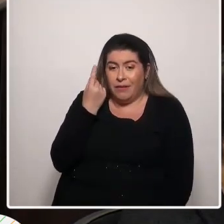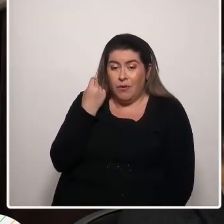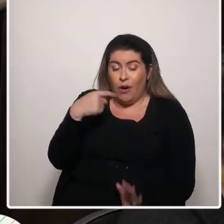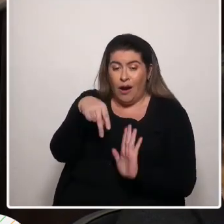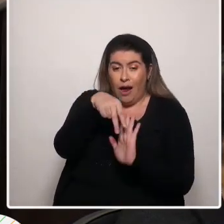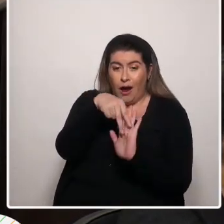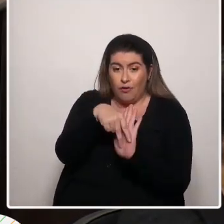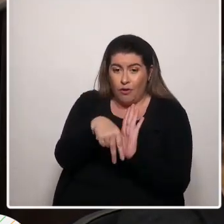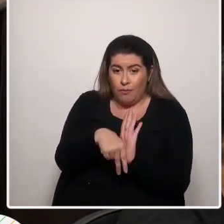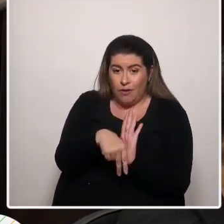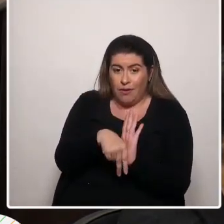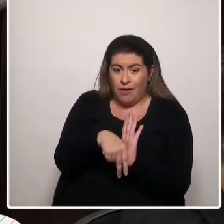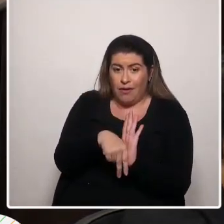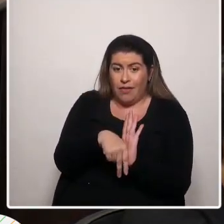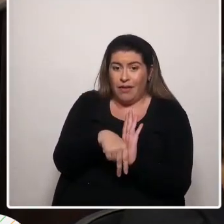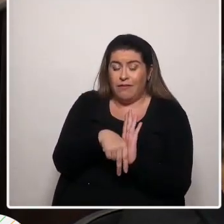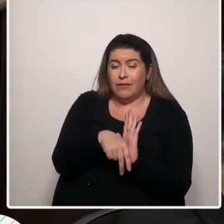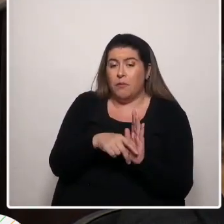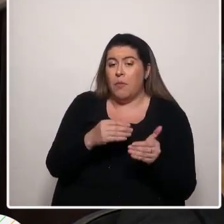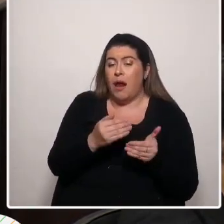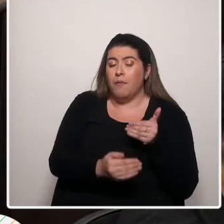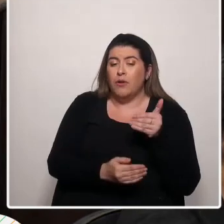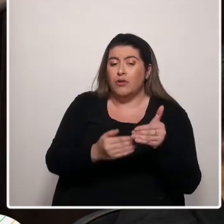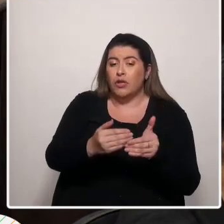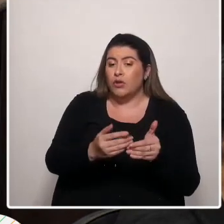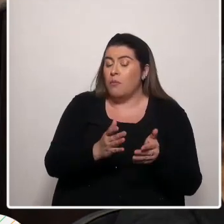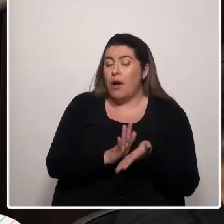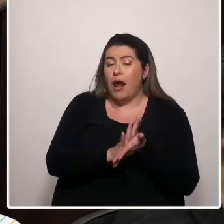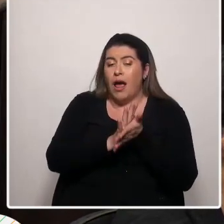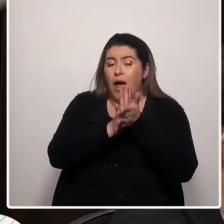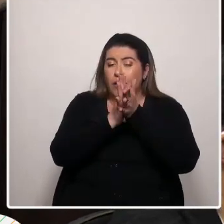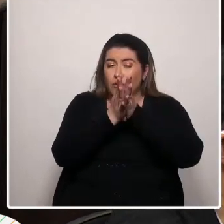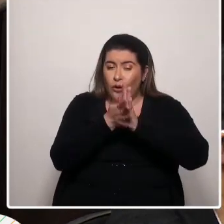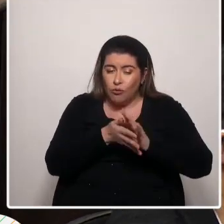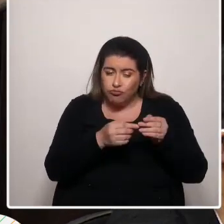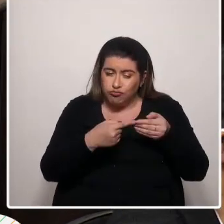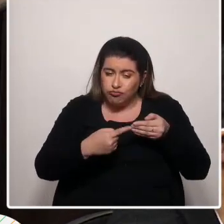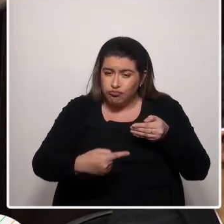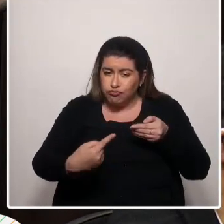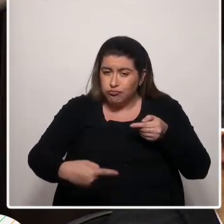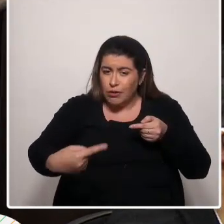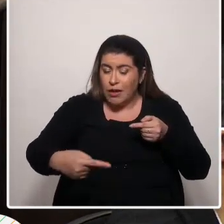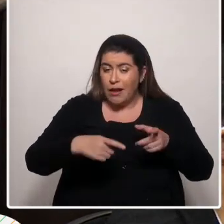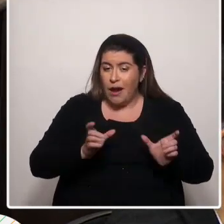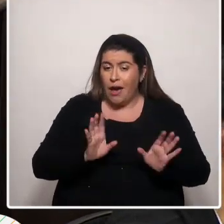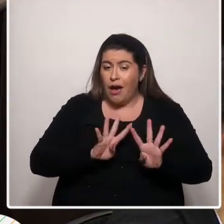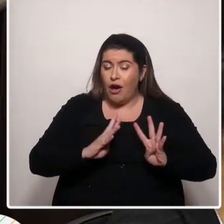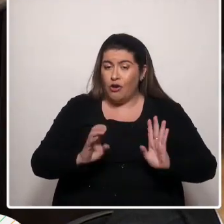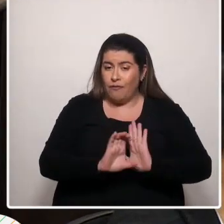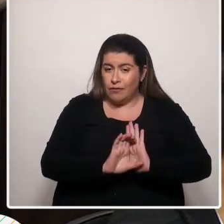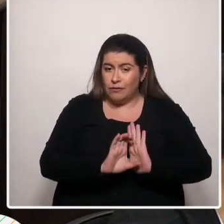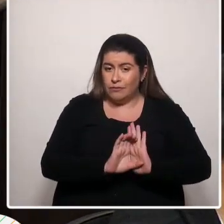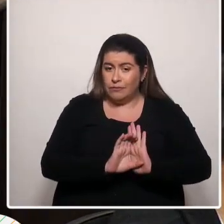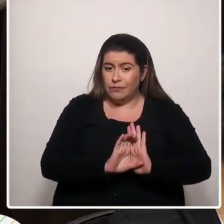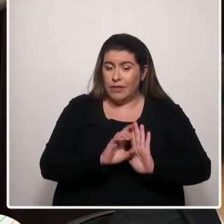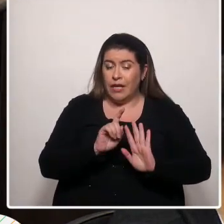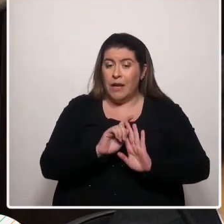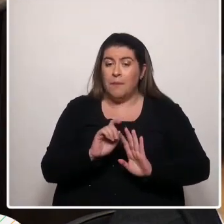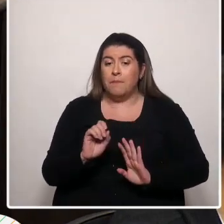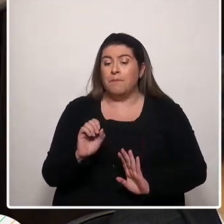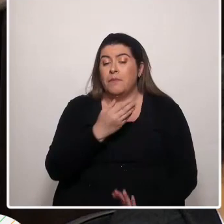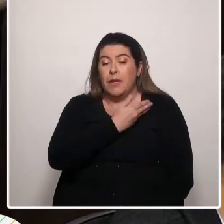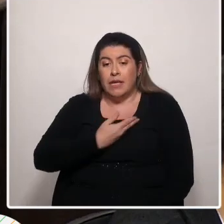normas debiesen ser justas para todo procedimiento que siga sucediendo aquí en la Convención, ya que el presidente y